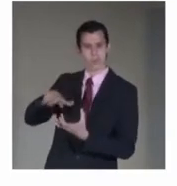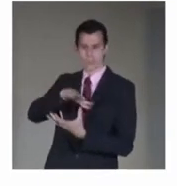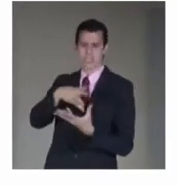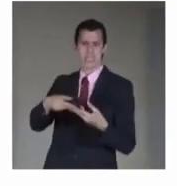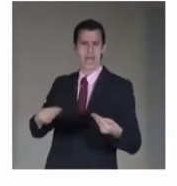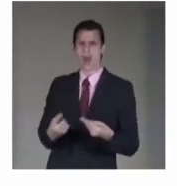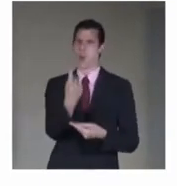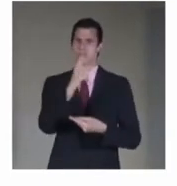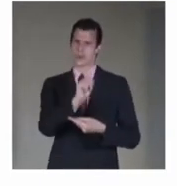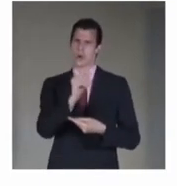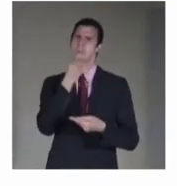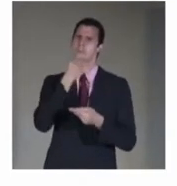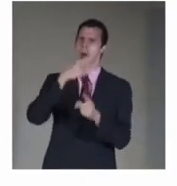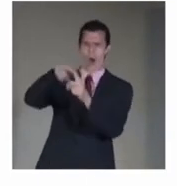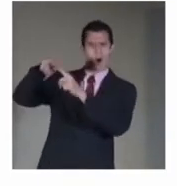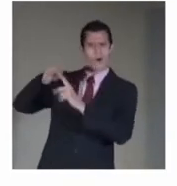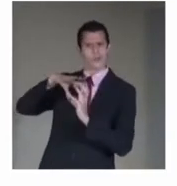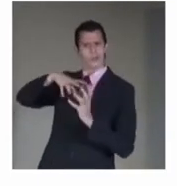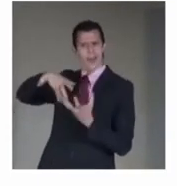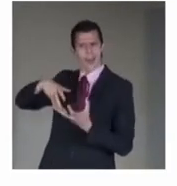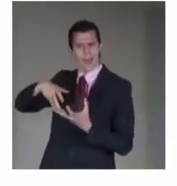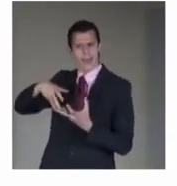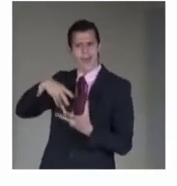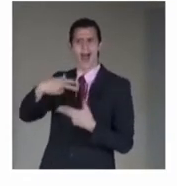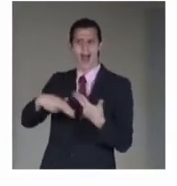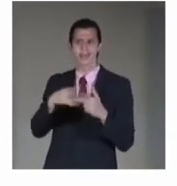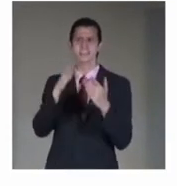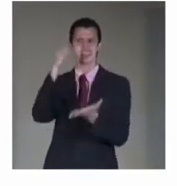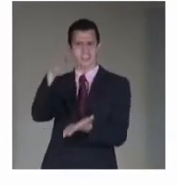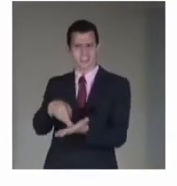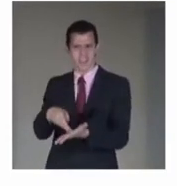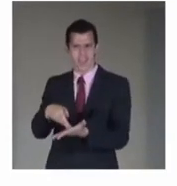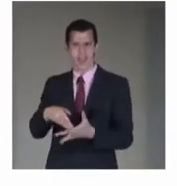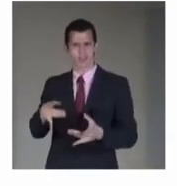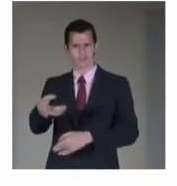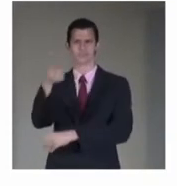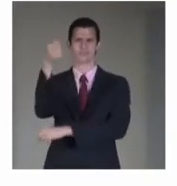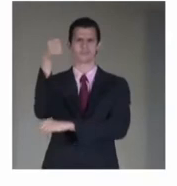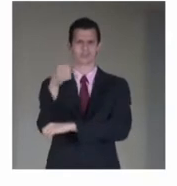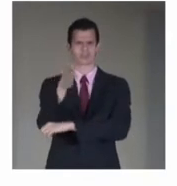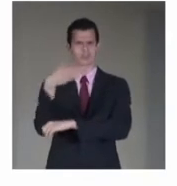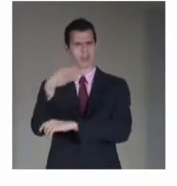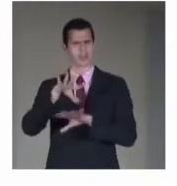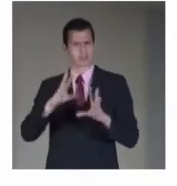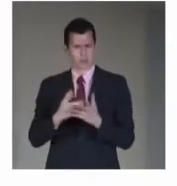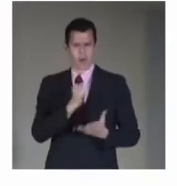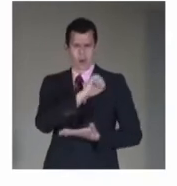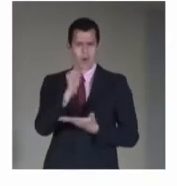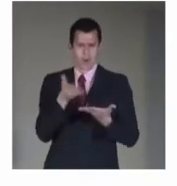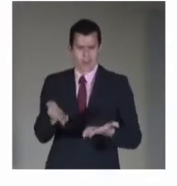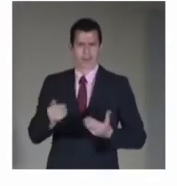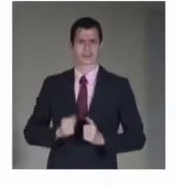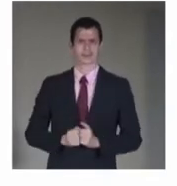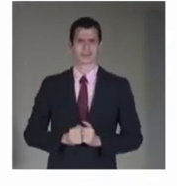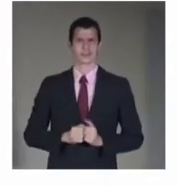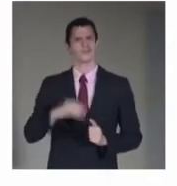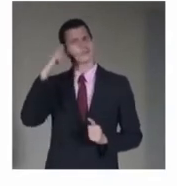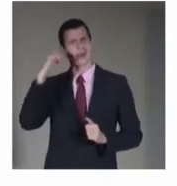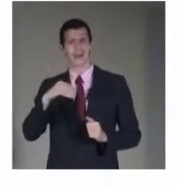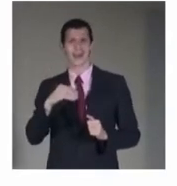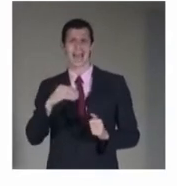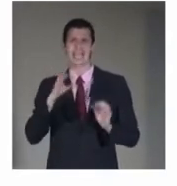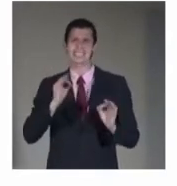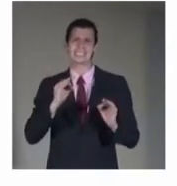que no porque porque todas estas cosas llevan reacciones en cadena nunca se sabe quién empezó primero